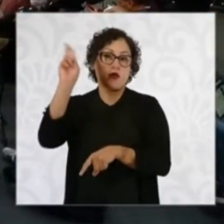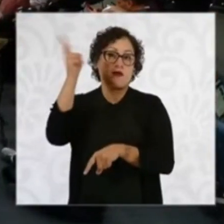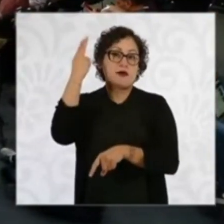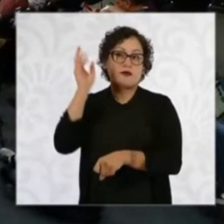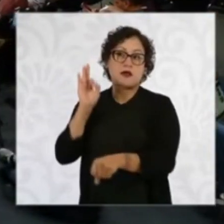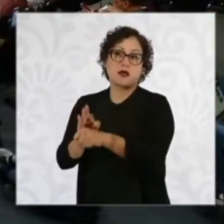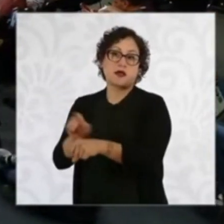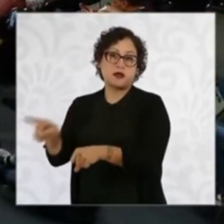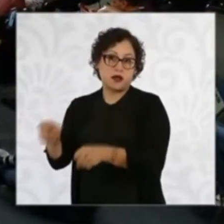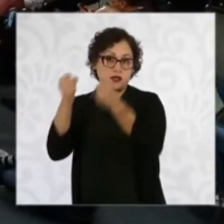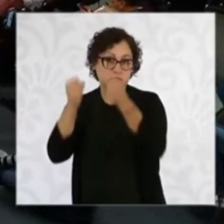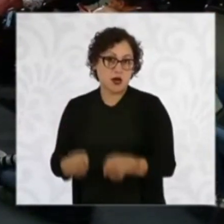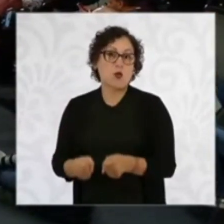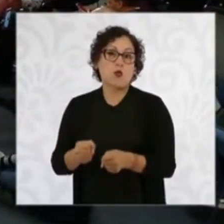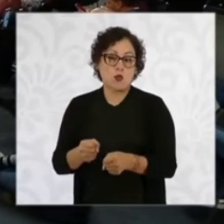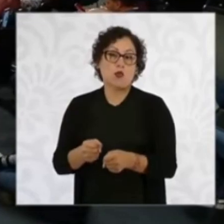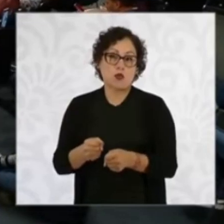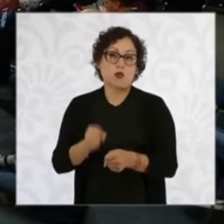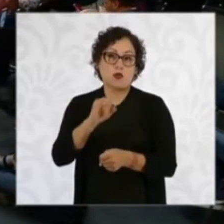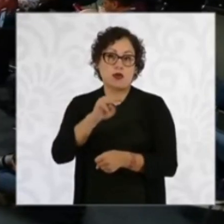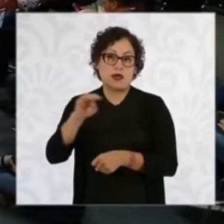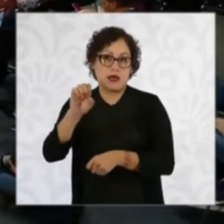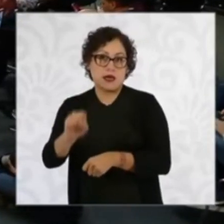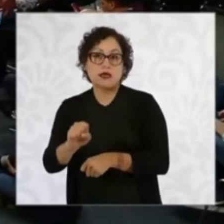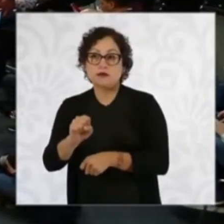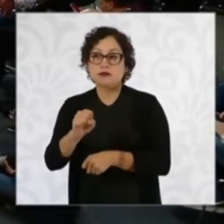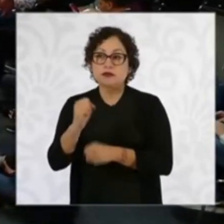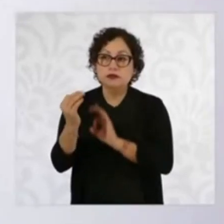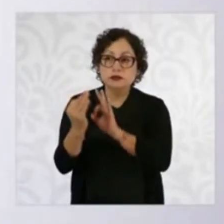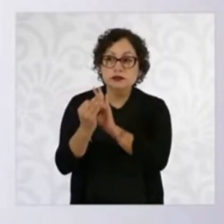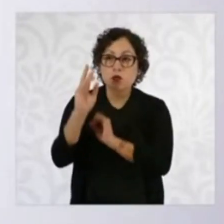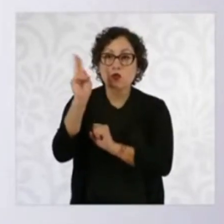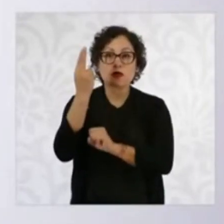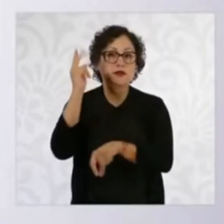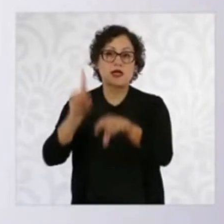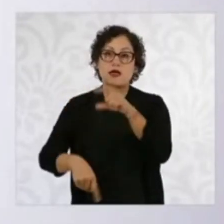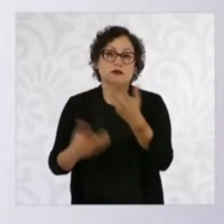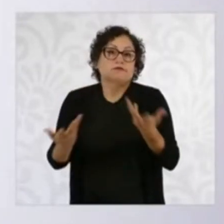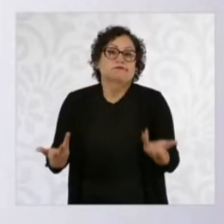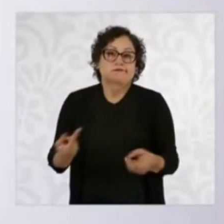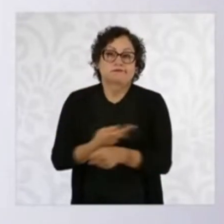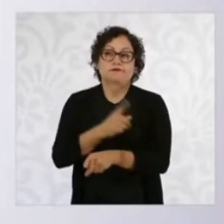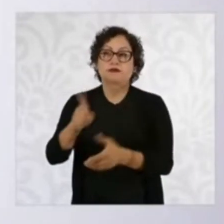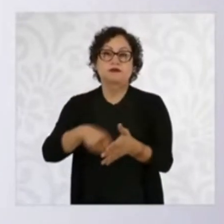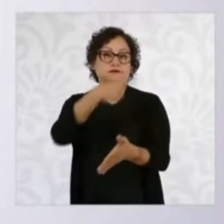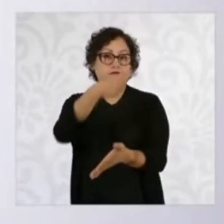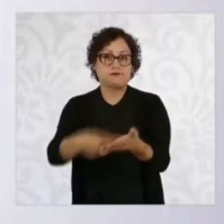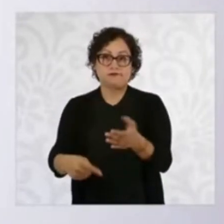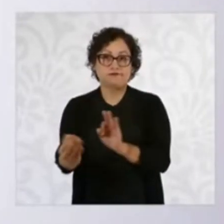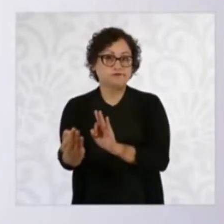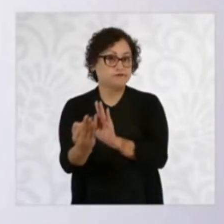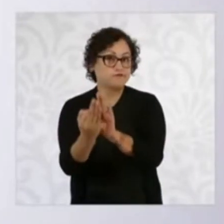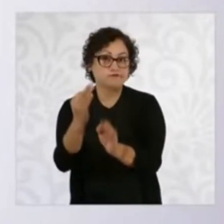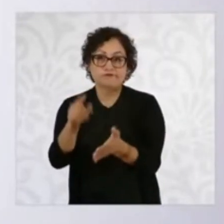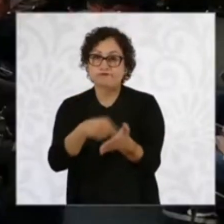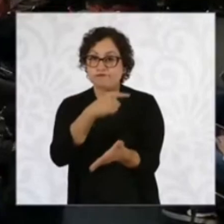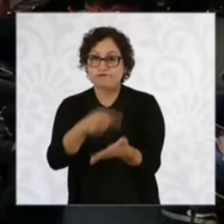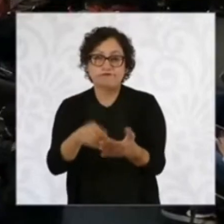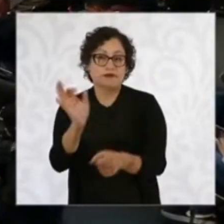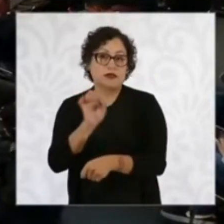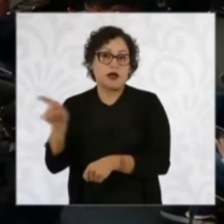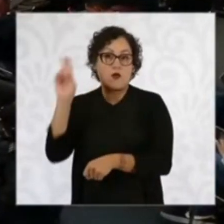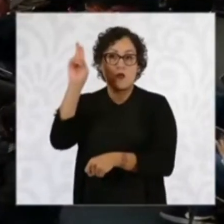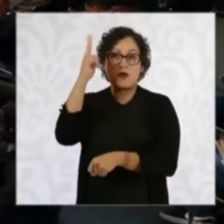universidad. También su IMSS va a cancelar, o ya canceló, en estos días ya, probablemente a partir de la baja de